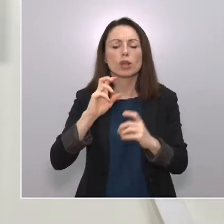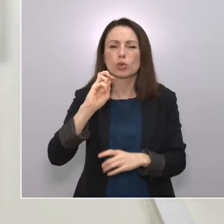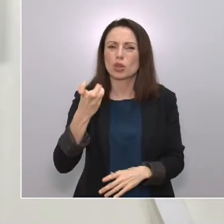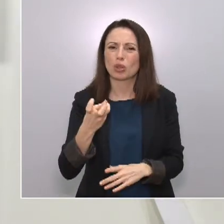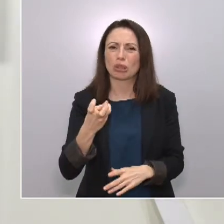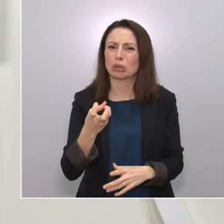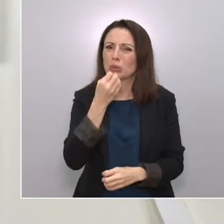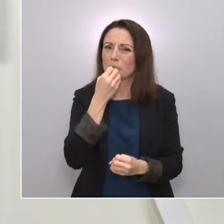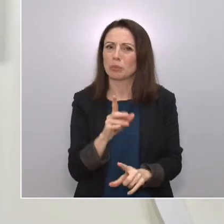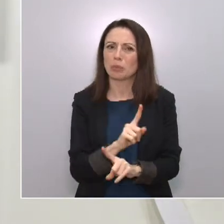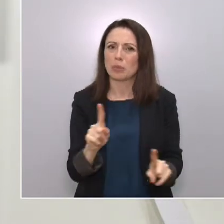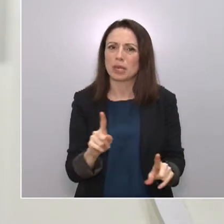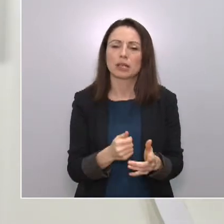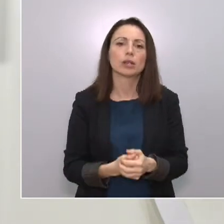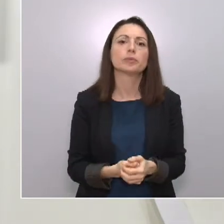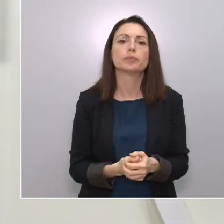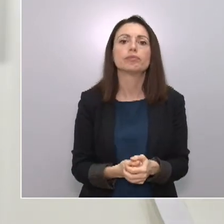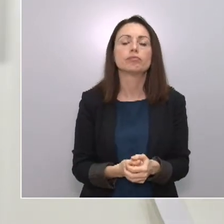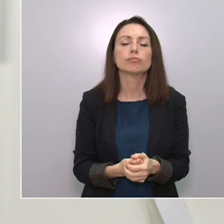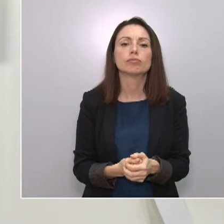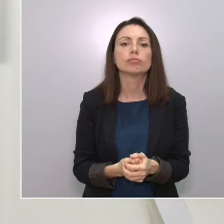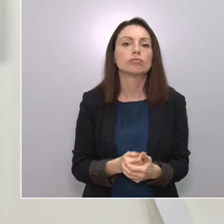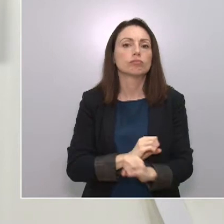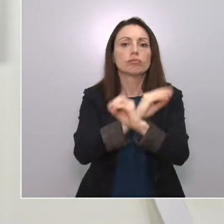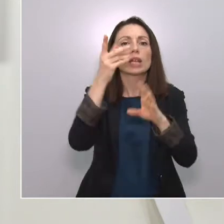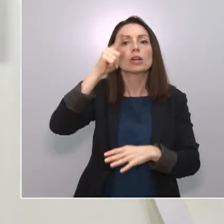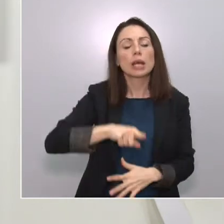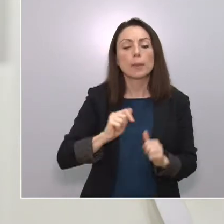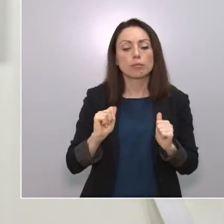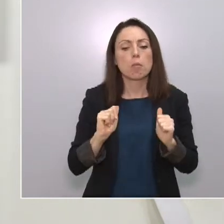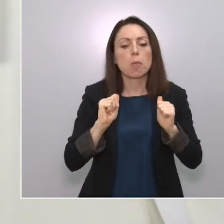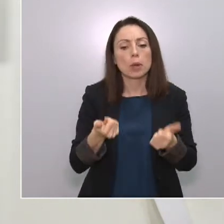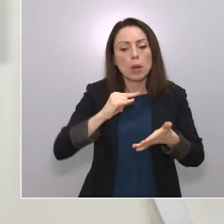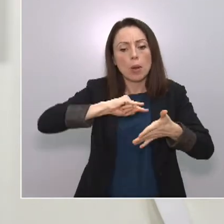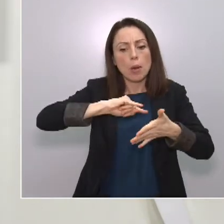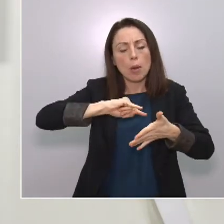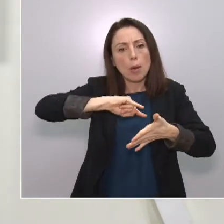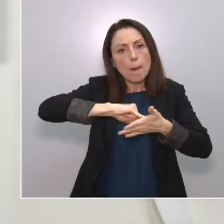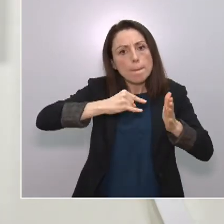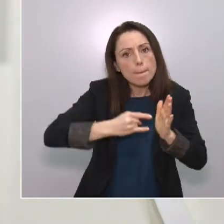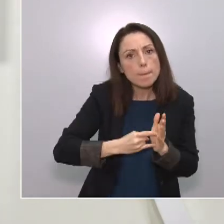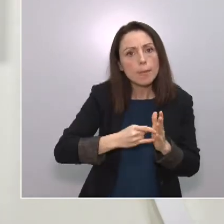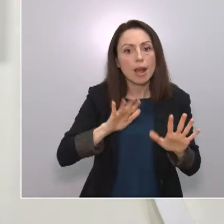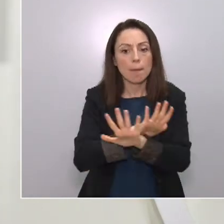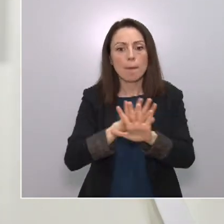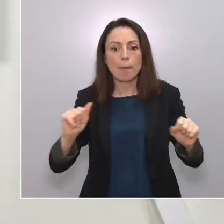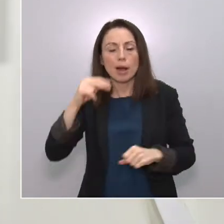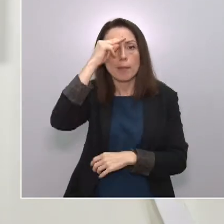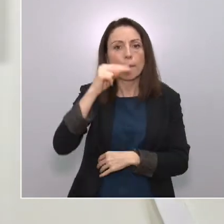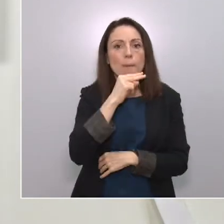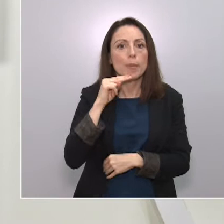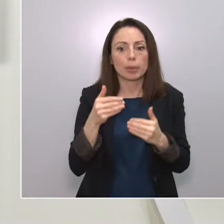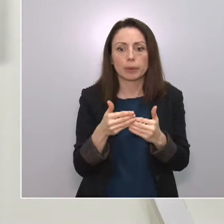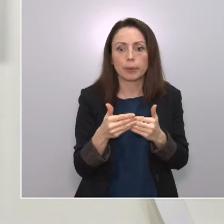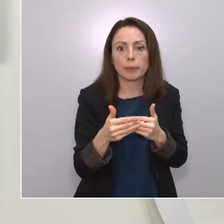trampa. Y, por supuesto, es necesario que se ponga en marcha un plan de conciliación para aquellos padres y madres que comienzan